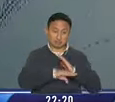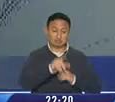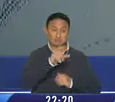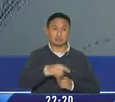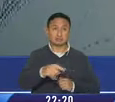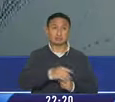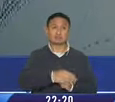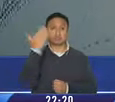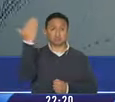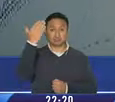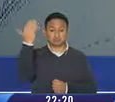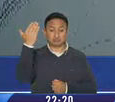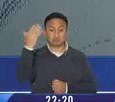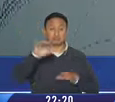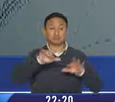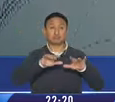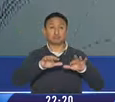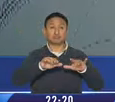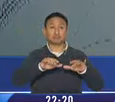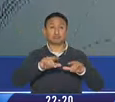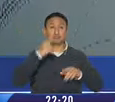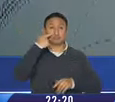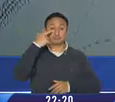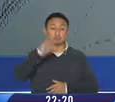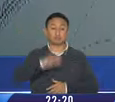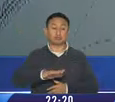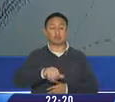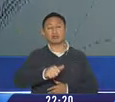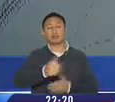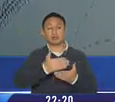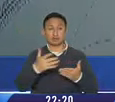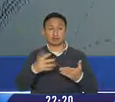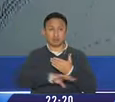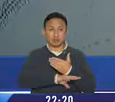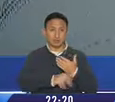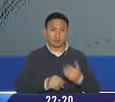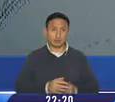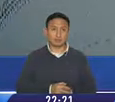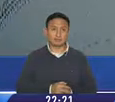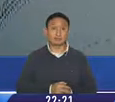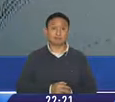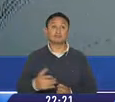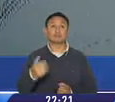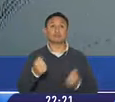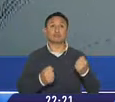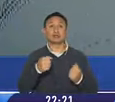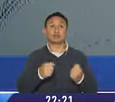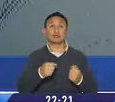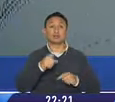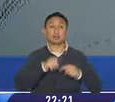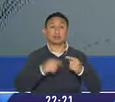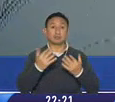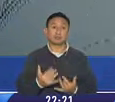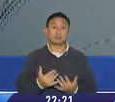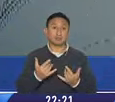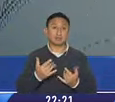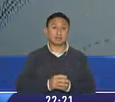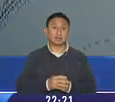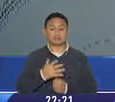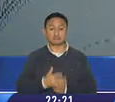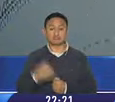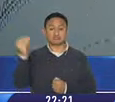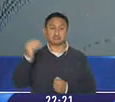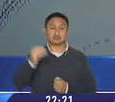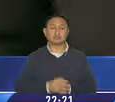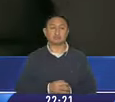un televisor, una computadora, un tanque de gas y otras pertenencias. En el vehículo esperaban sus cómplices y huyeron del lugar